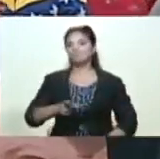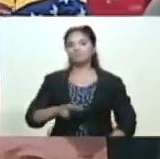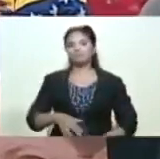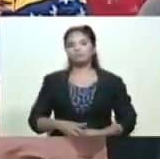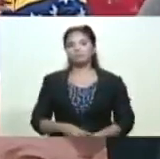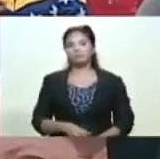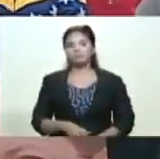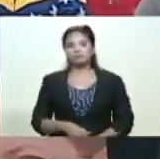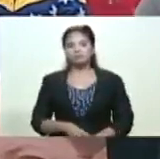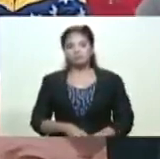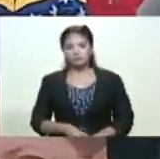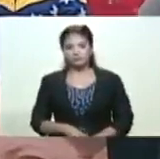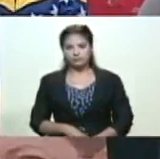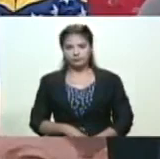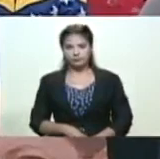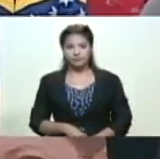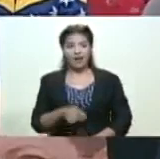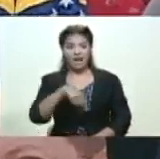lo chulearon.